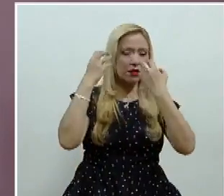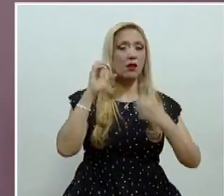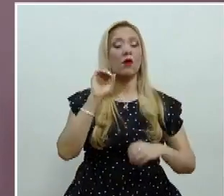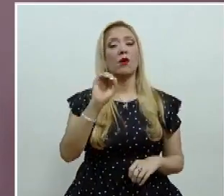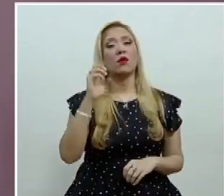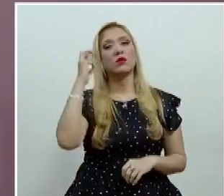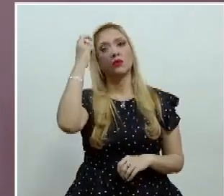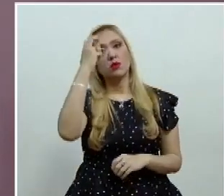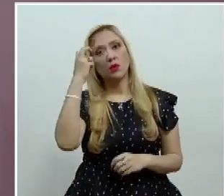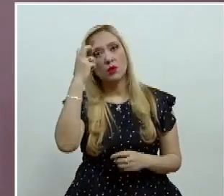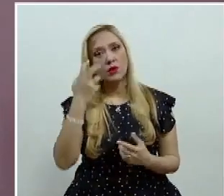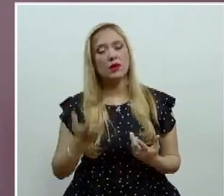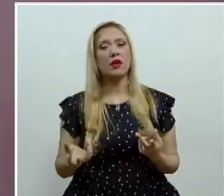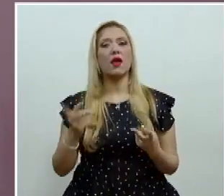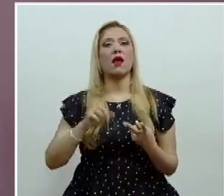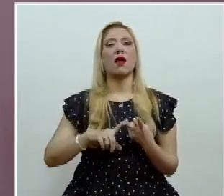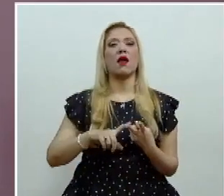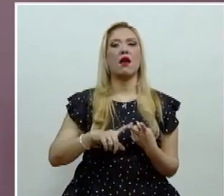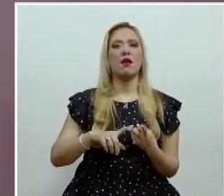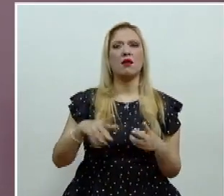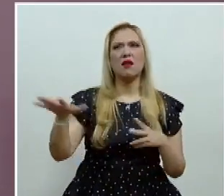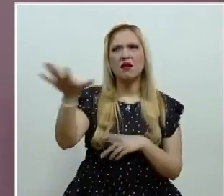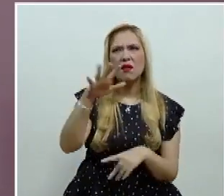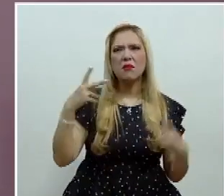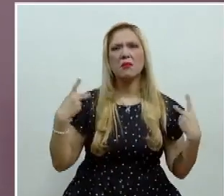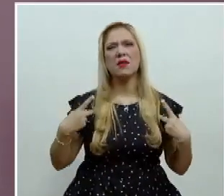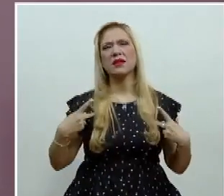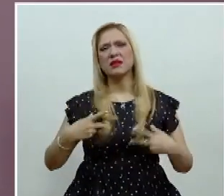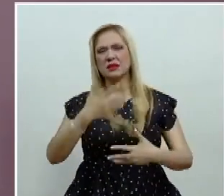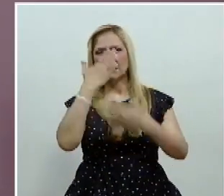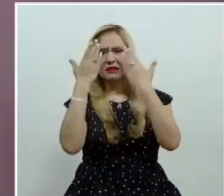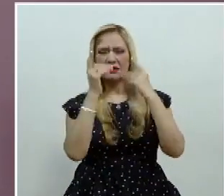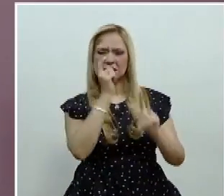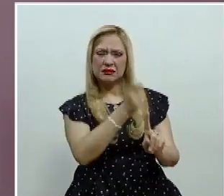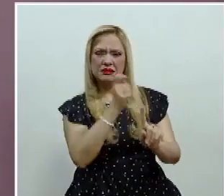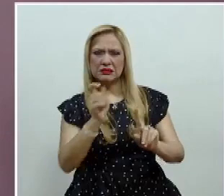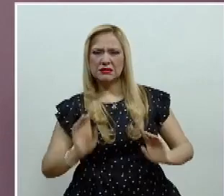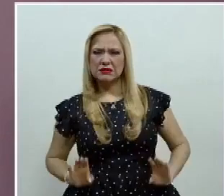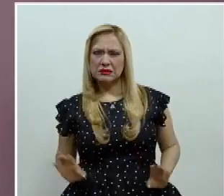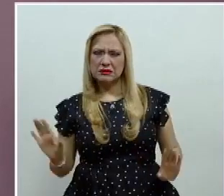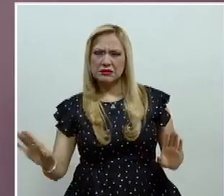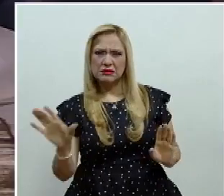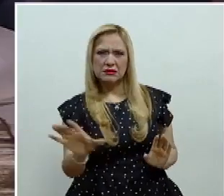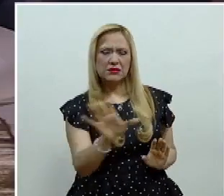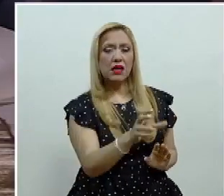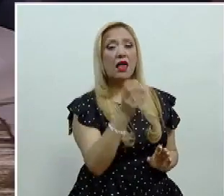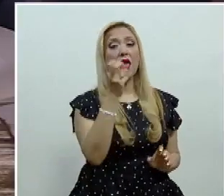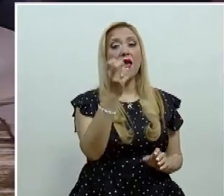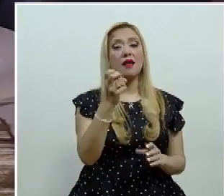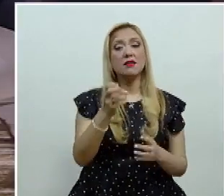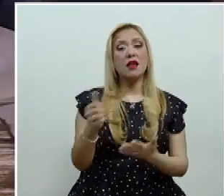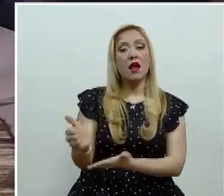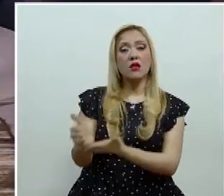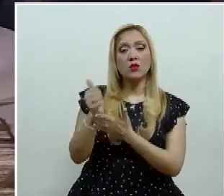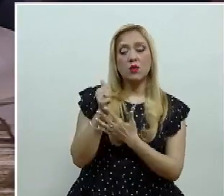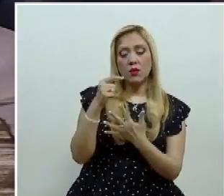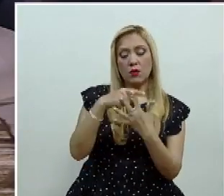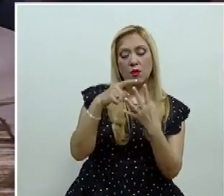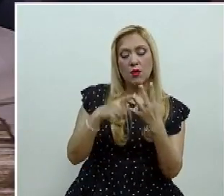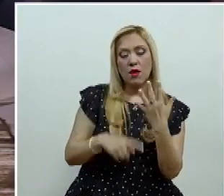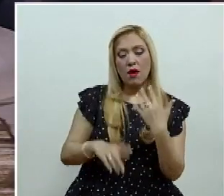la psicología, como la sociología, la antropología social, todas estas herramientas nos van a aportar elementos para